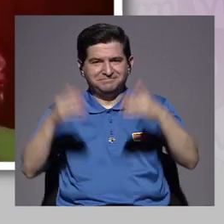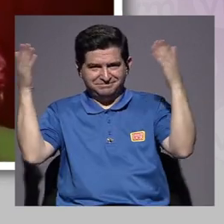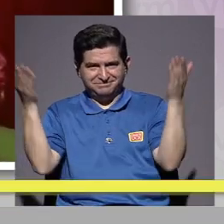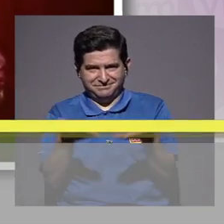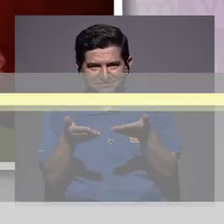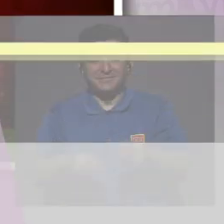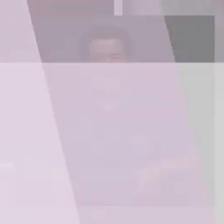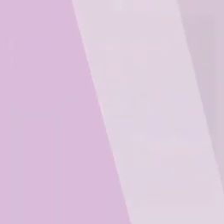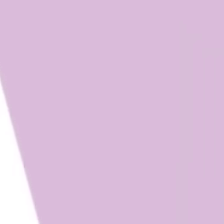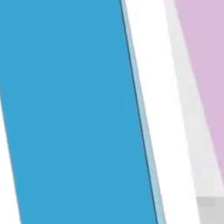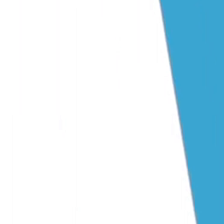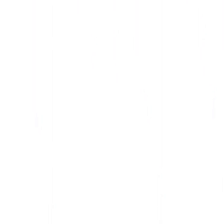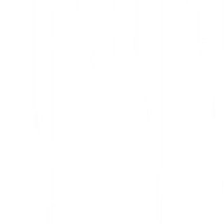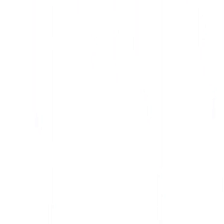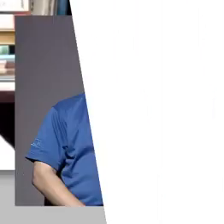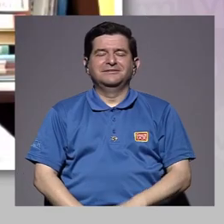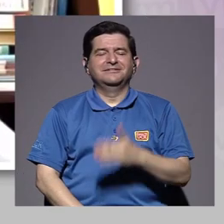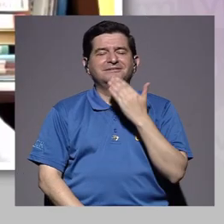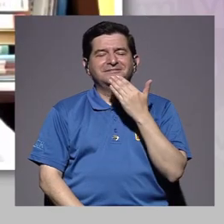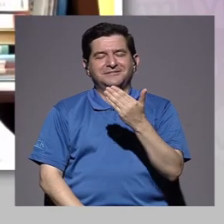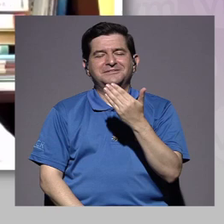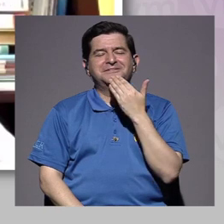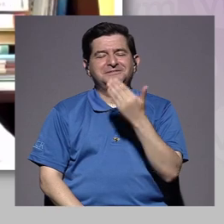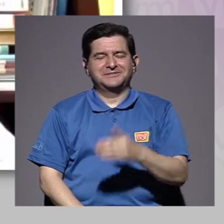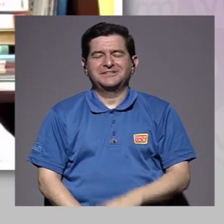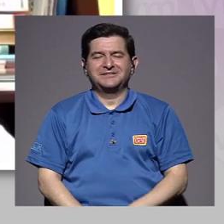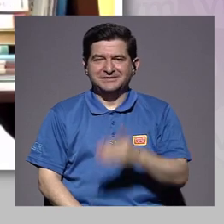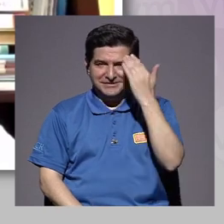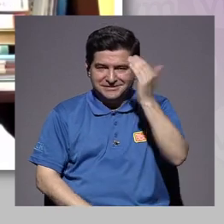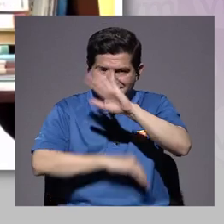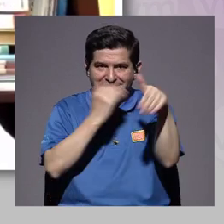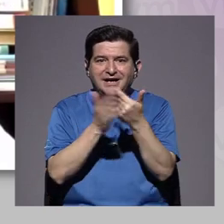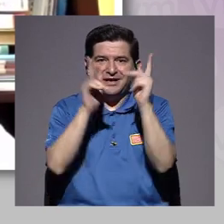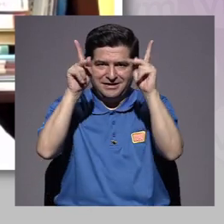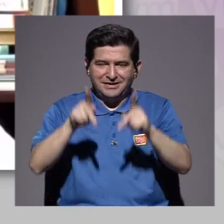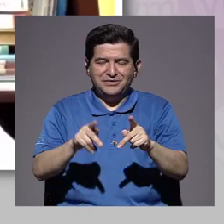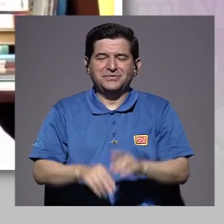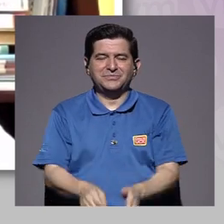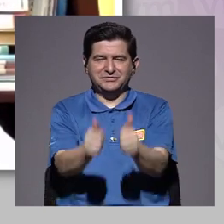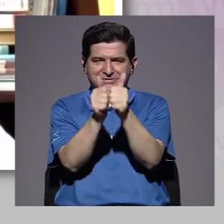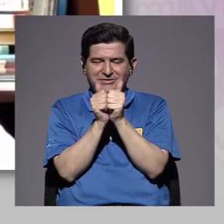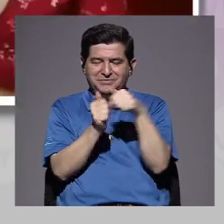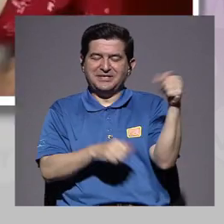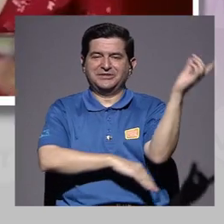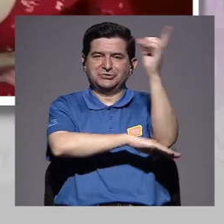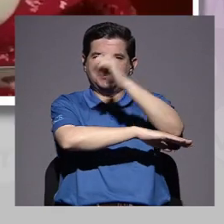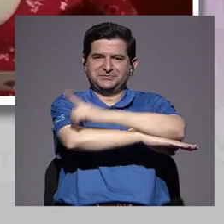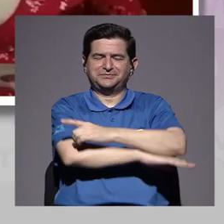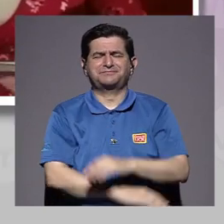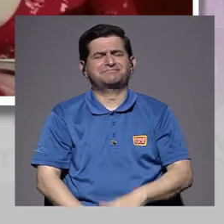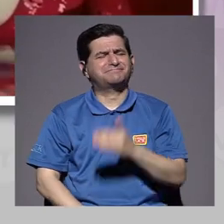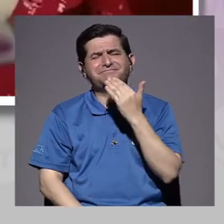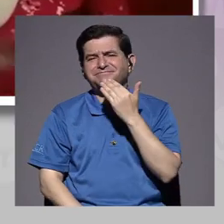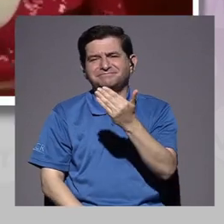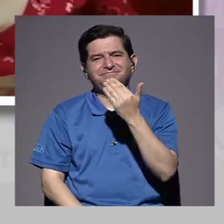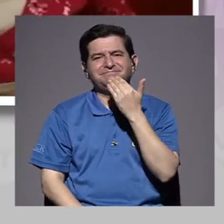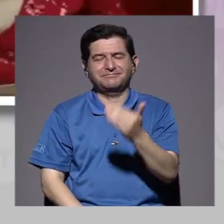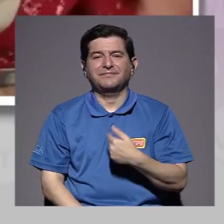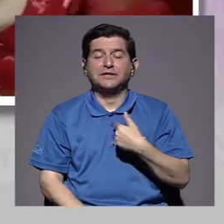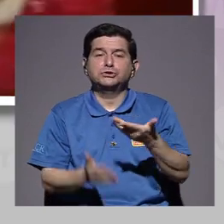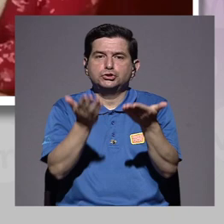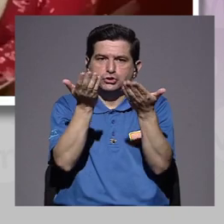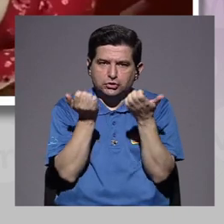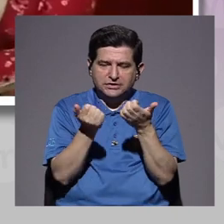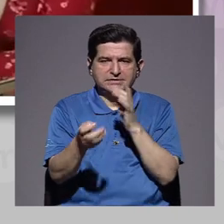Mejor. Muchas gracias, Gabriela. Un saludo a todos también los que nos están acompañando el día de hoy. Muchísimas gracias. Me gustaría